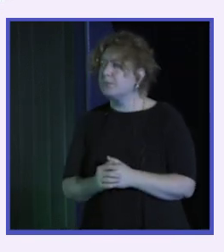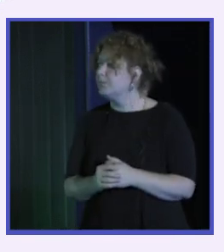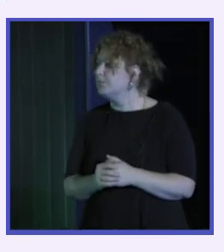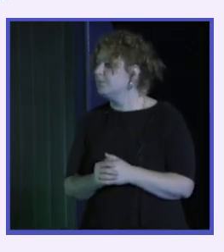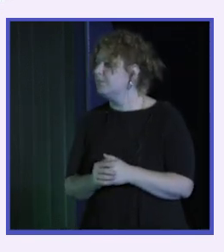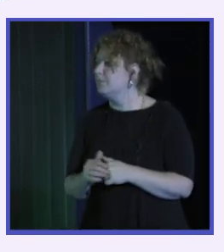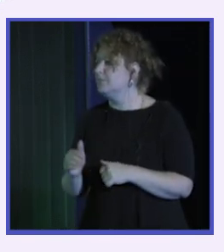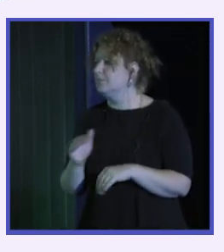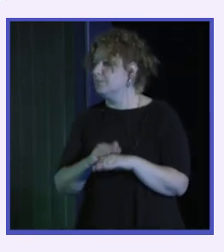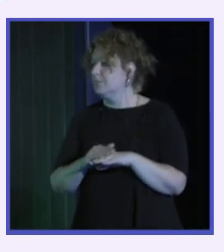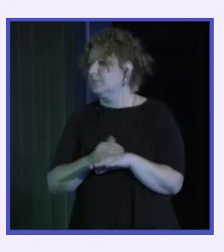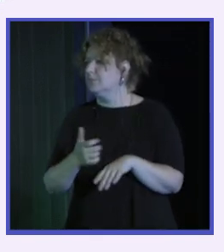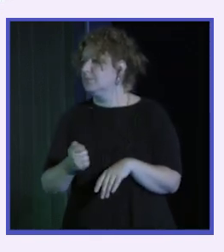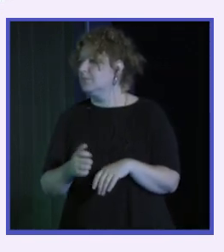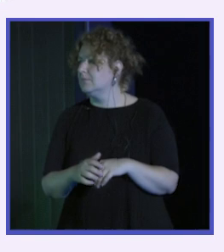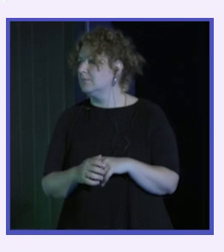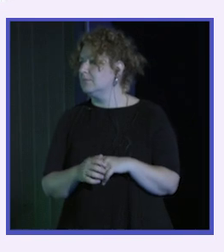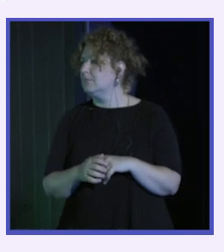Perdón.